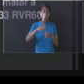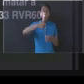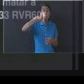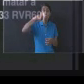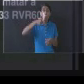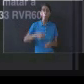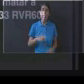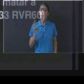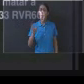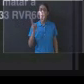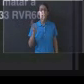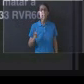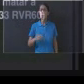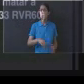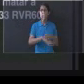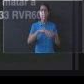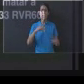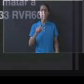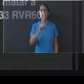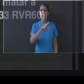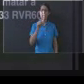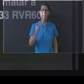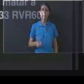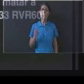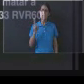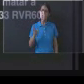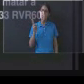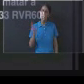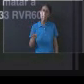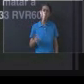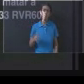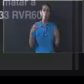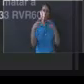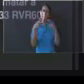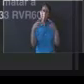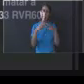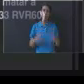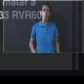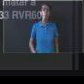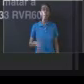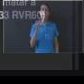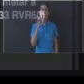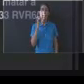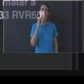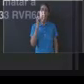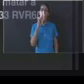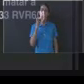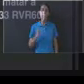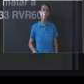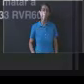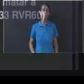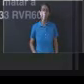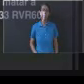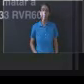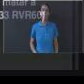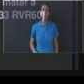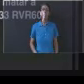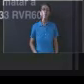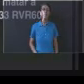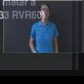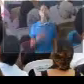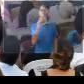le salía algo y siempre agregaba. Y el papá, era así. Y una vez le salió.